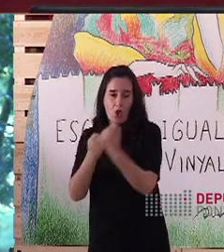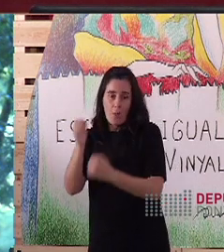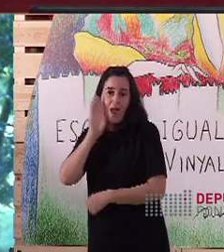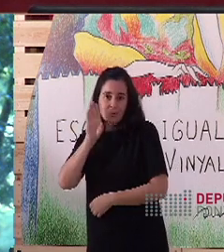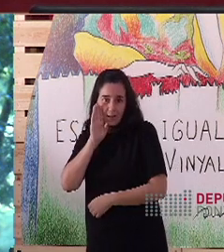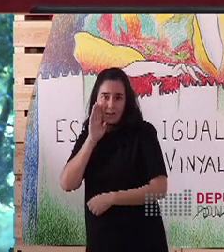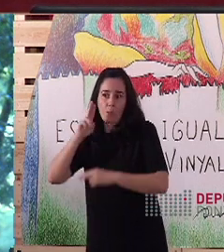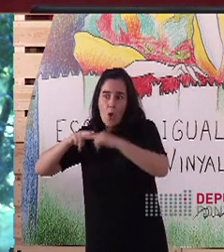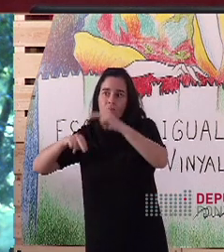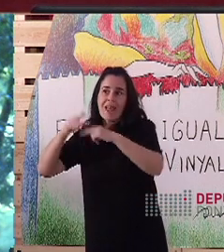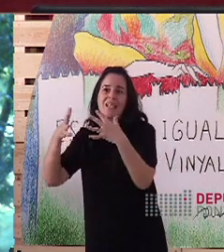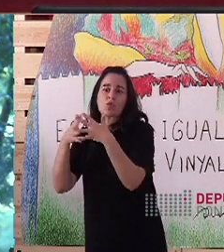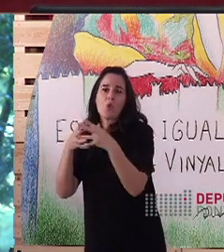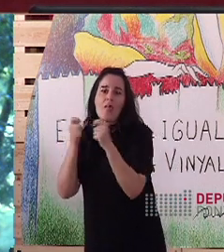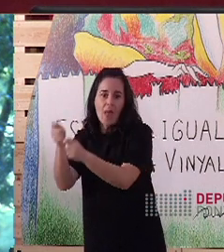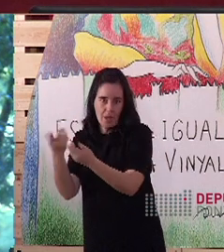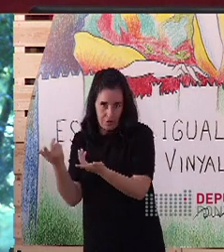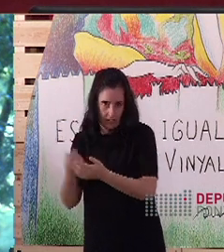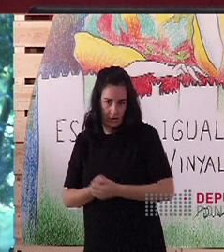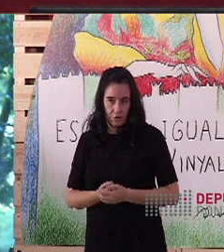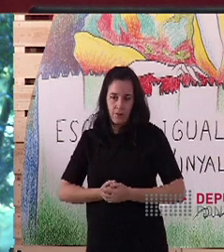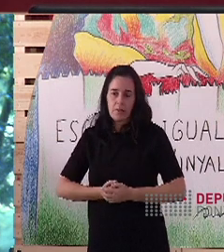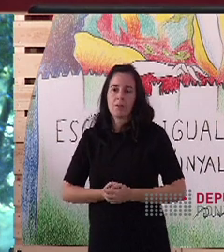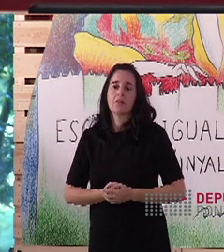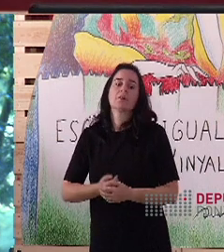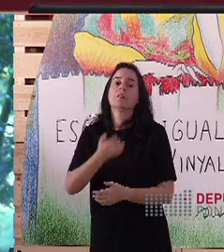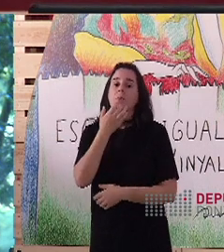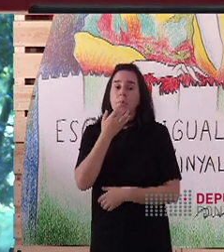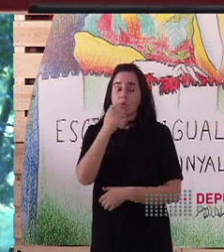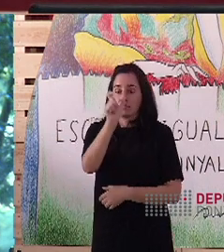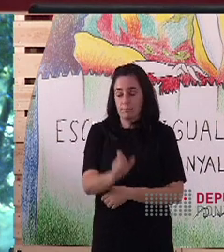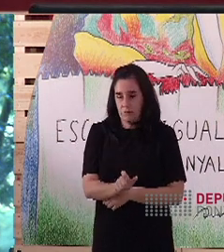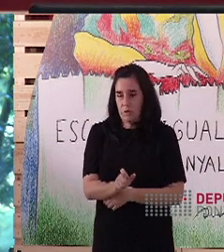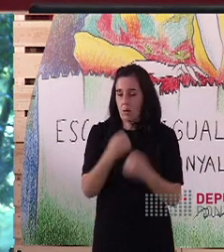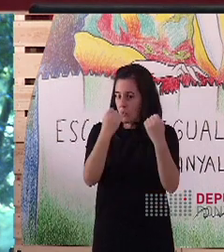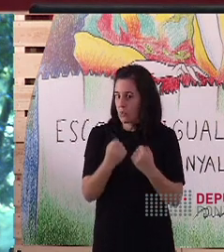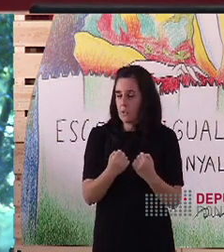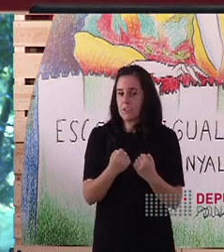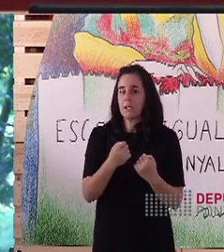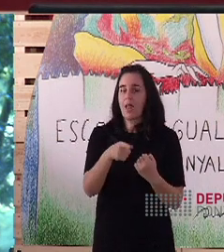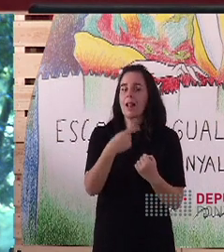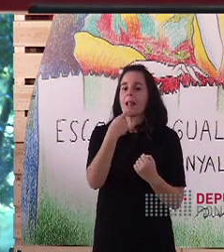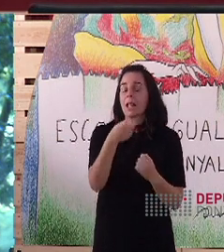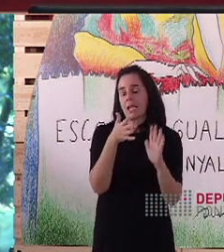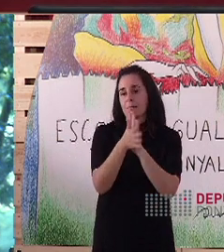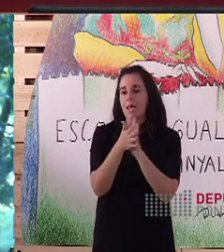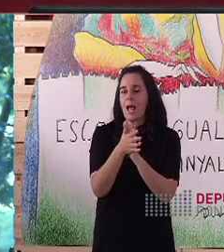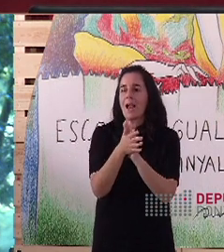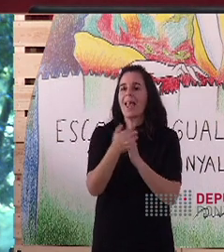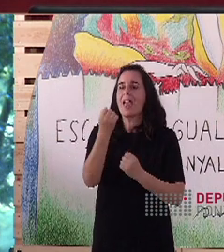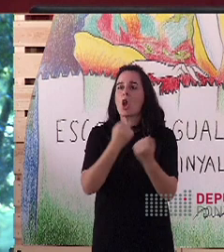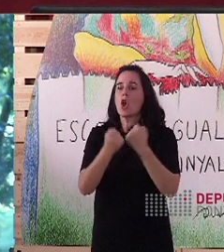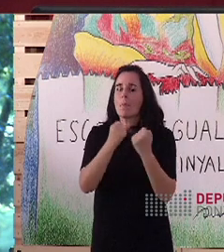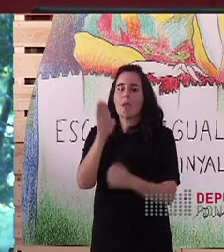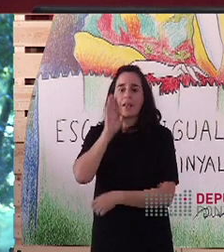esto? Saskia Sassen explica que las economías ilícitas transitan por